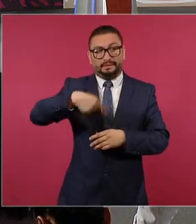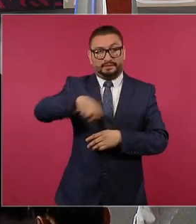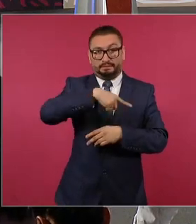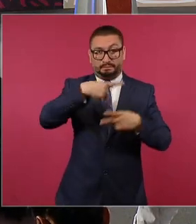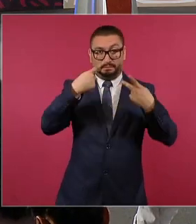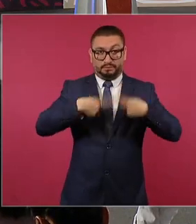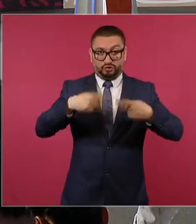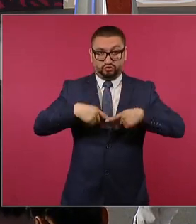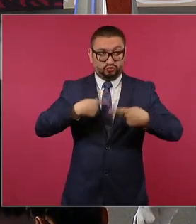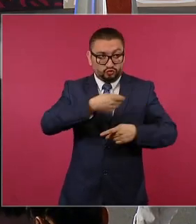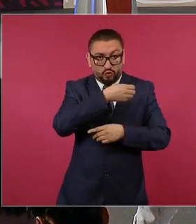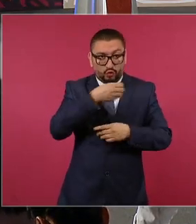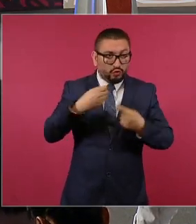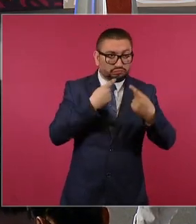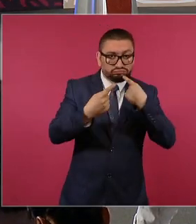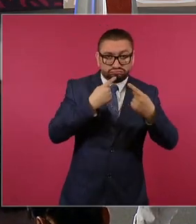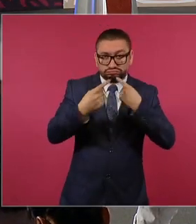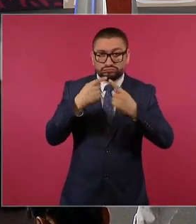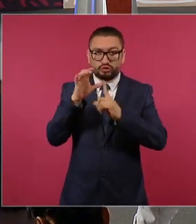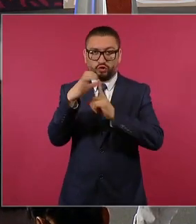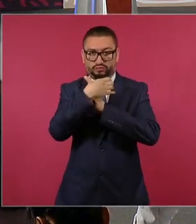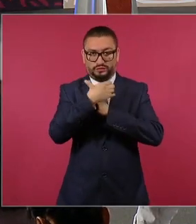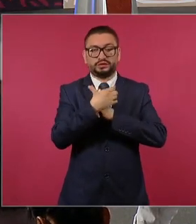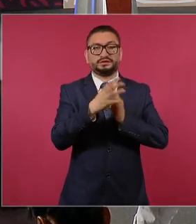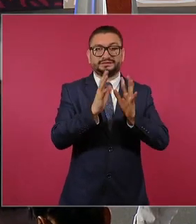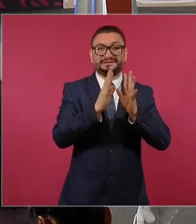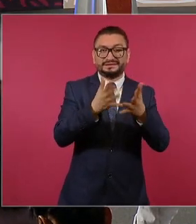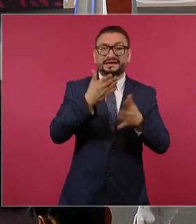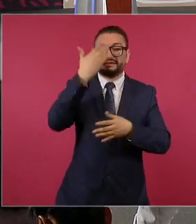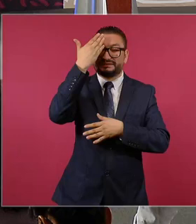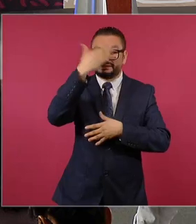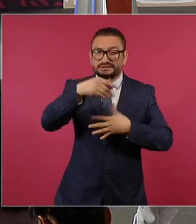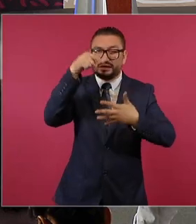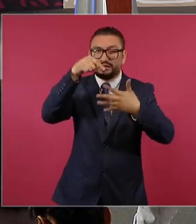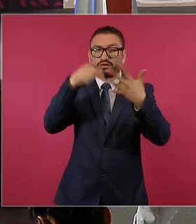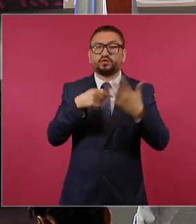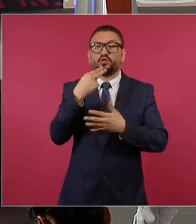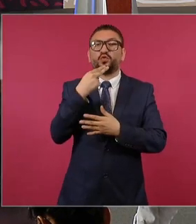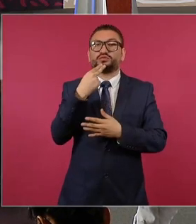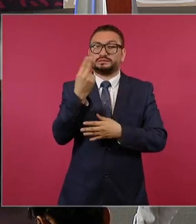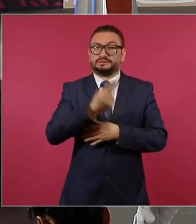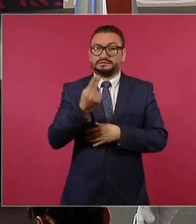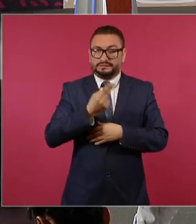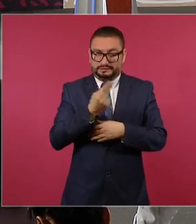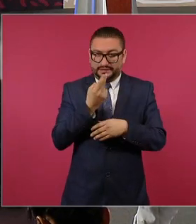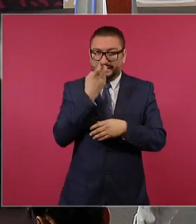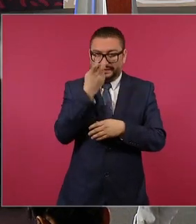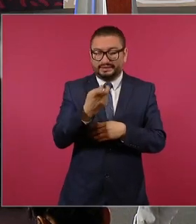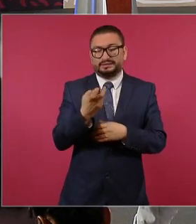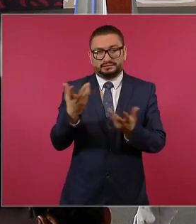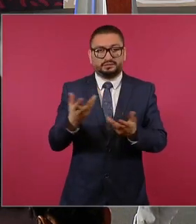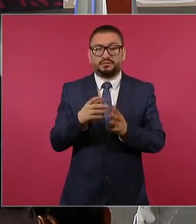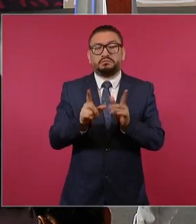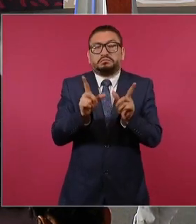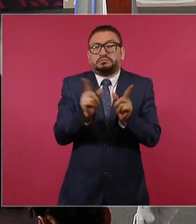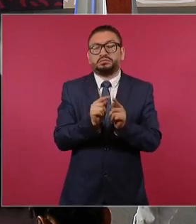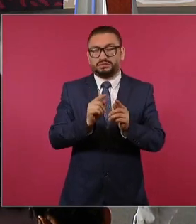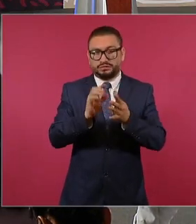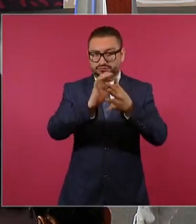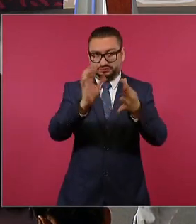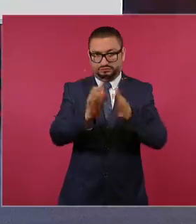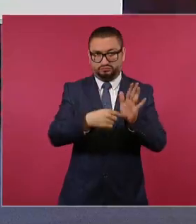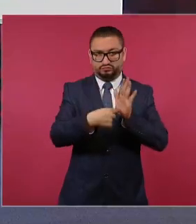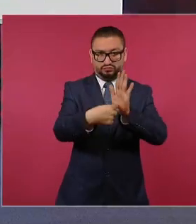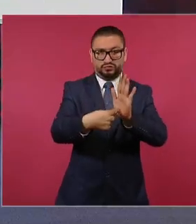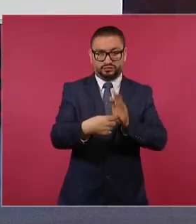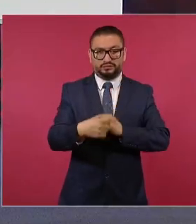se organizó en la asamblea, creó el comité, sino que ya sabe para qué lo va a utilizar. De manera muy breve, quisiéramos pasar